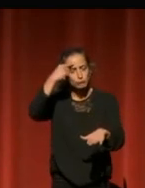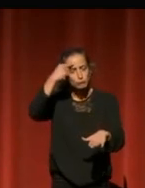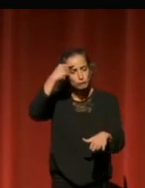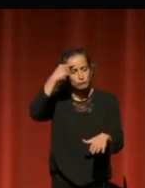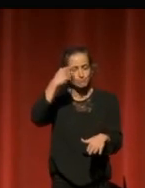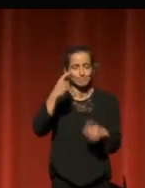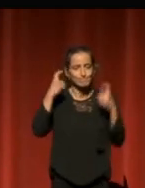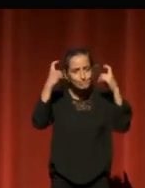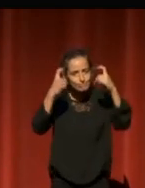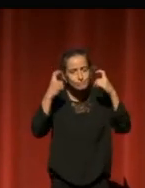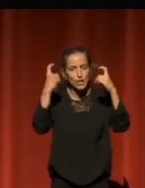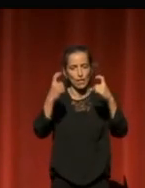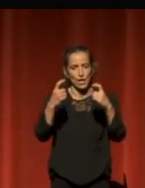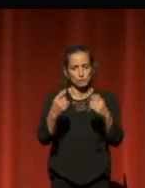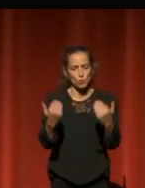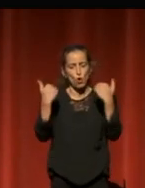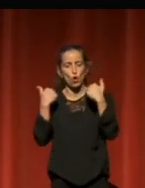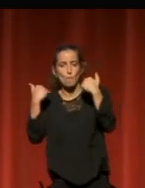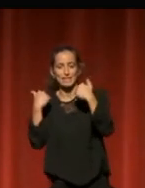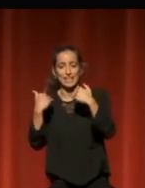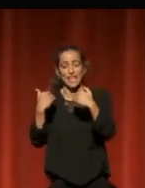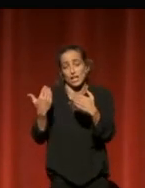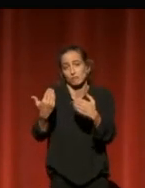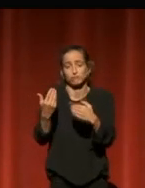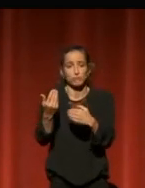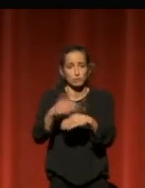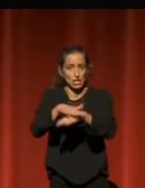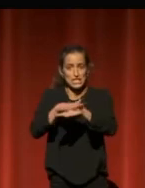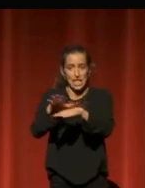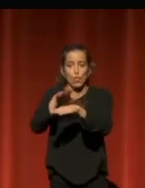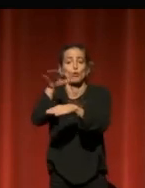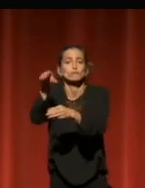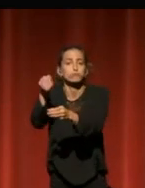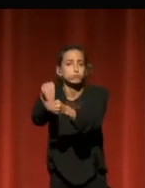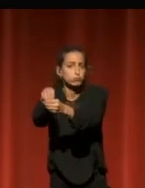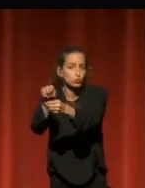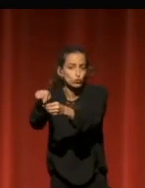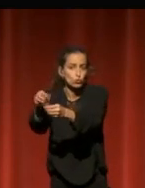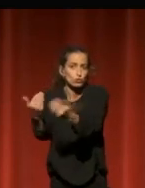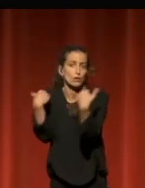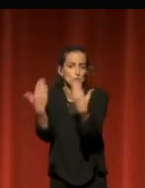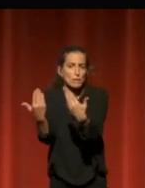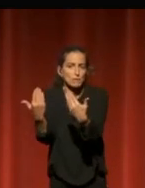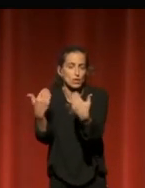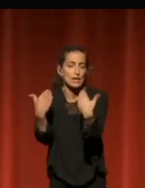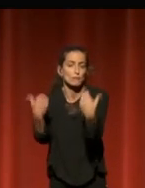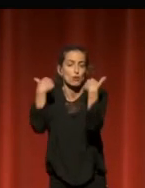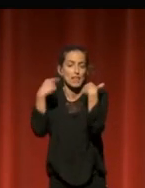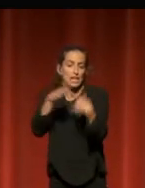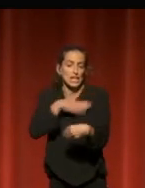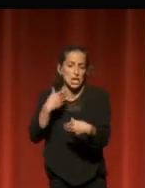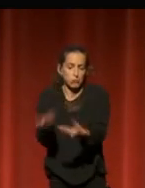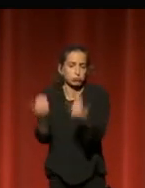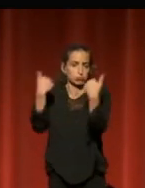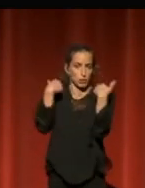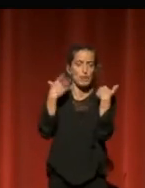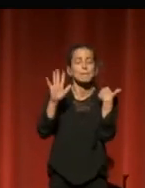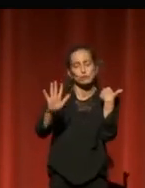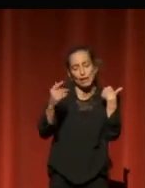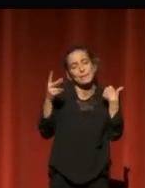competencias que podía desarrollar el Estado y a la vez reconociendo que existen competencias que son de